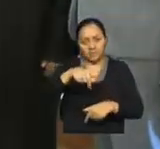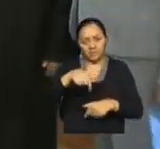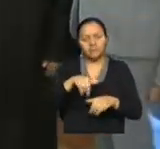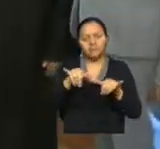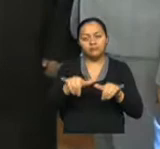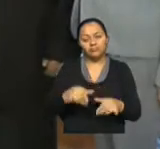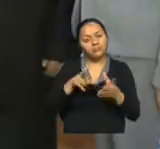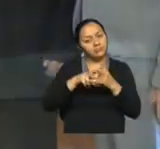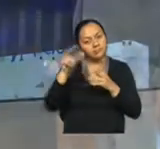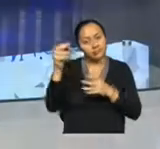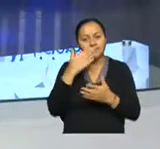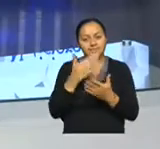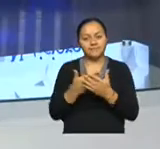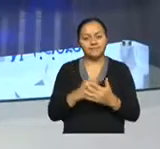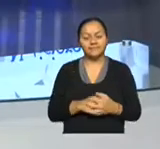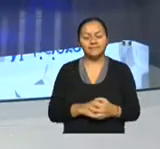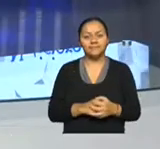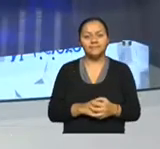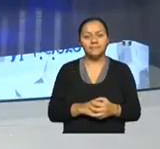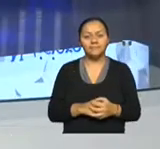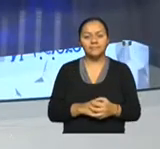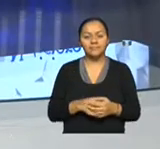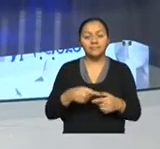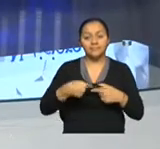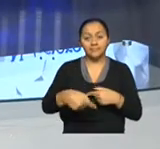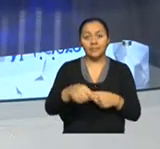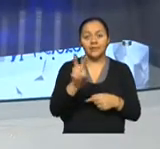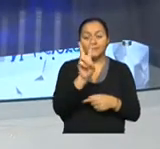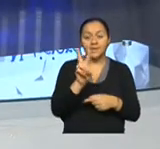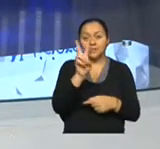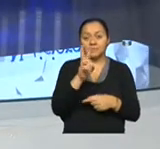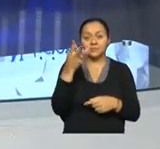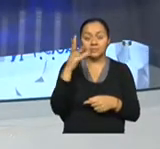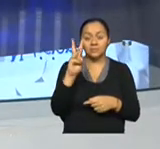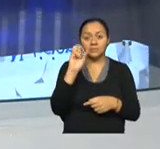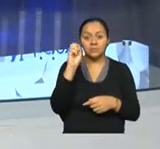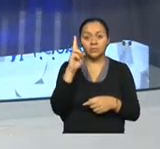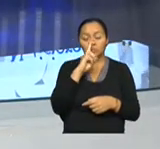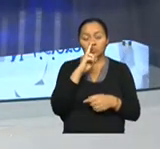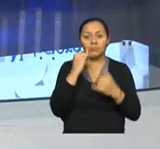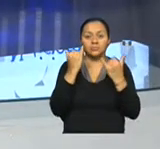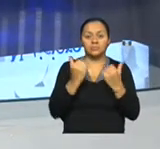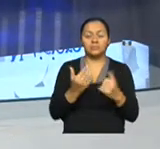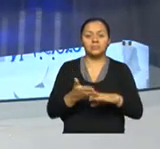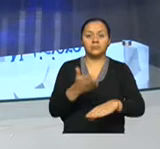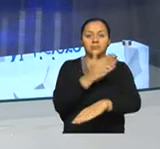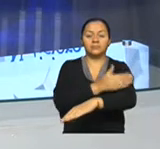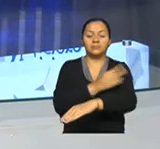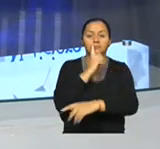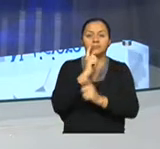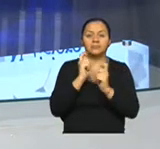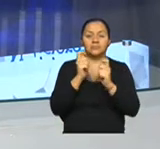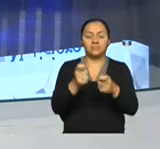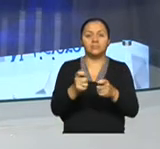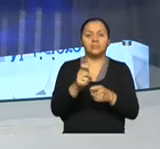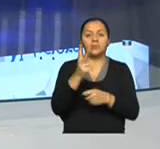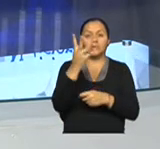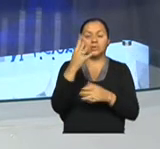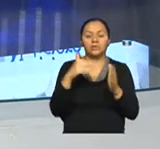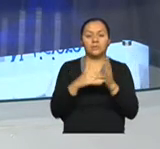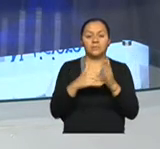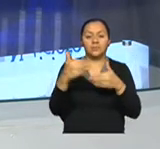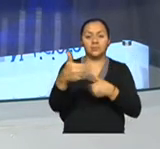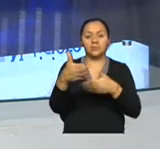Noticiero Ciudadano. Este viernes 16 de junio, el Gobierno Nacional realizó la entrega de más de 4.000